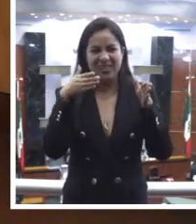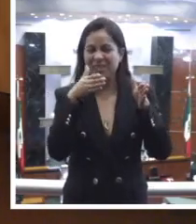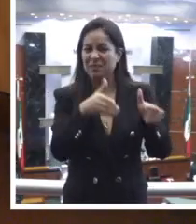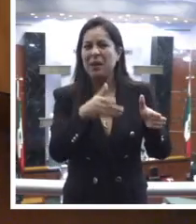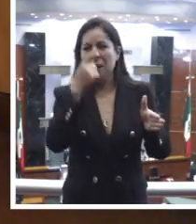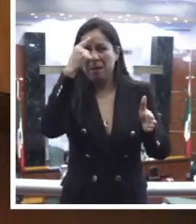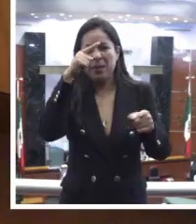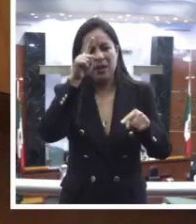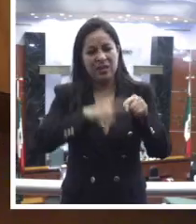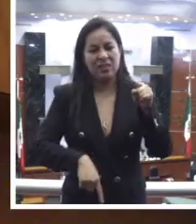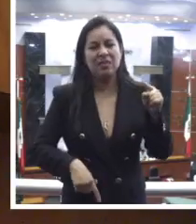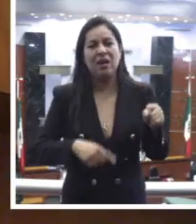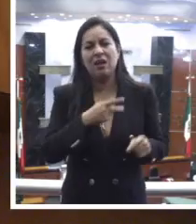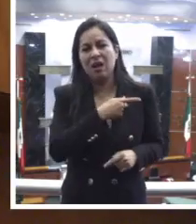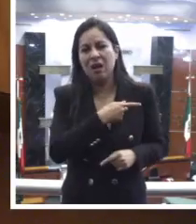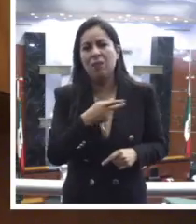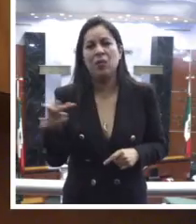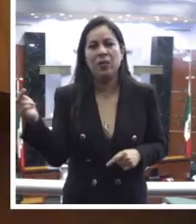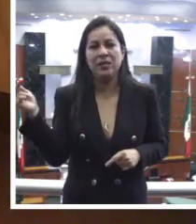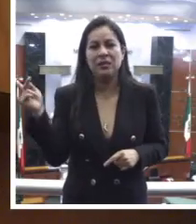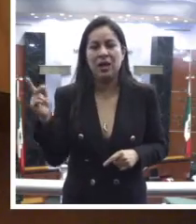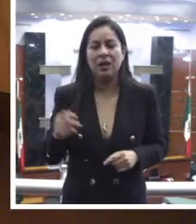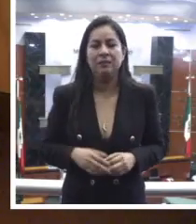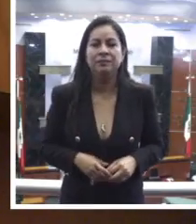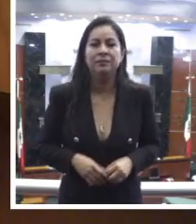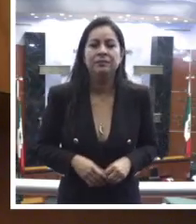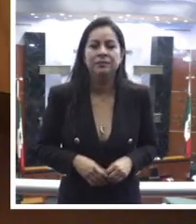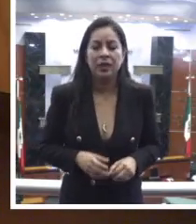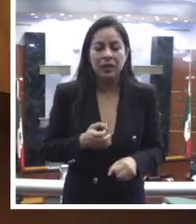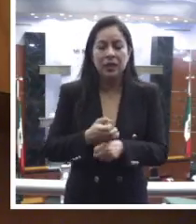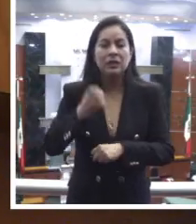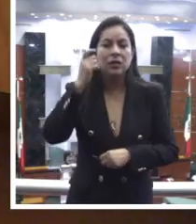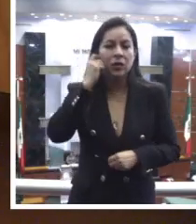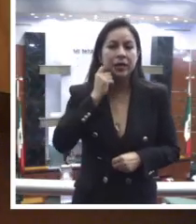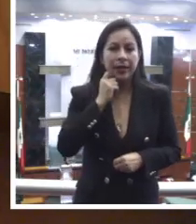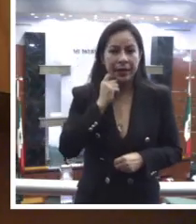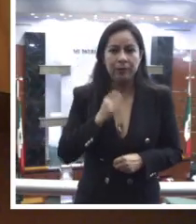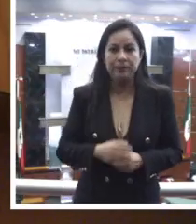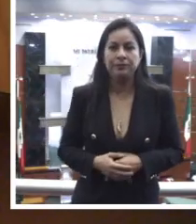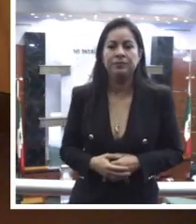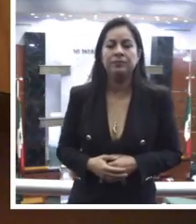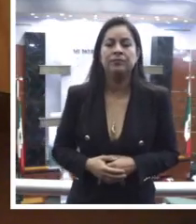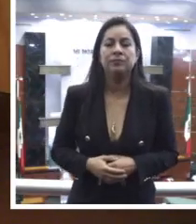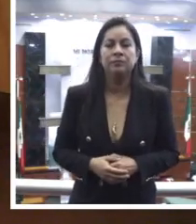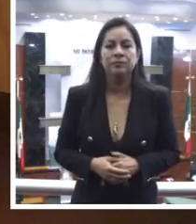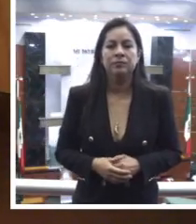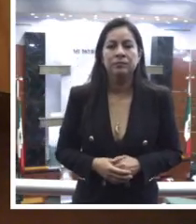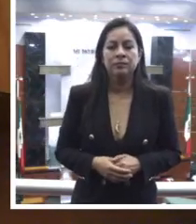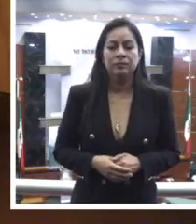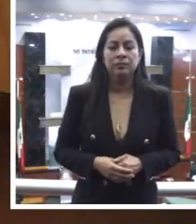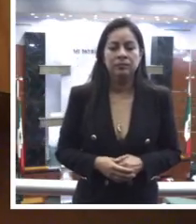para combatir la pobreza en el estado de Guerrero.